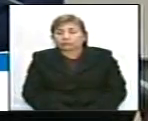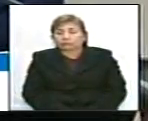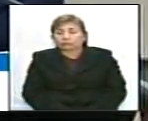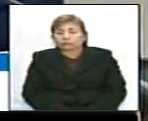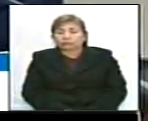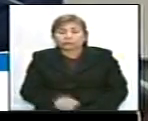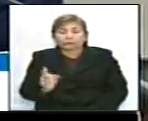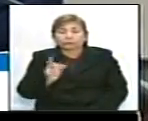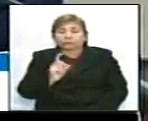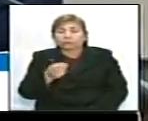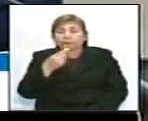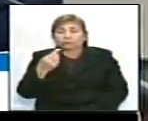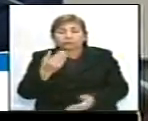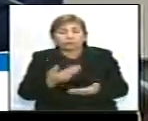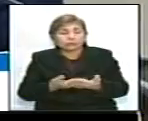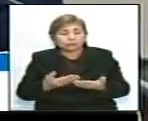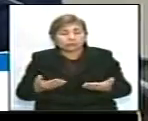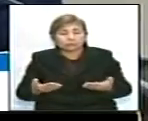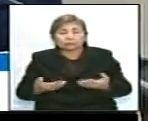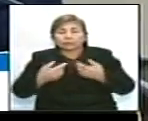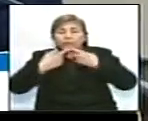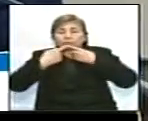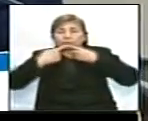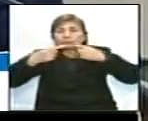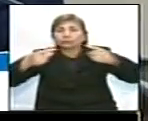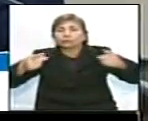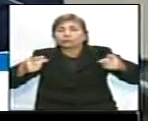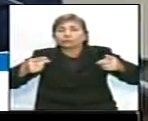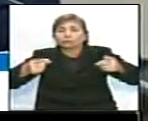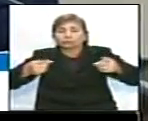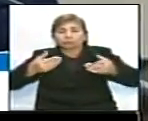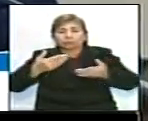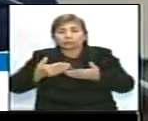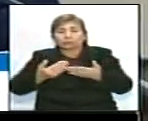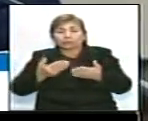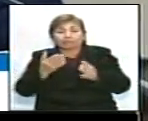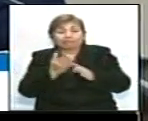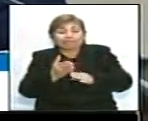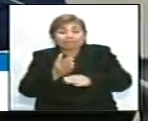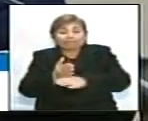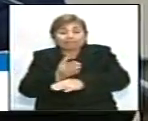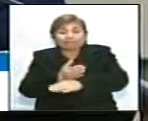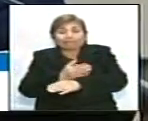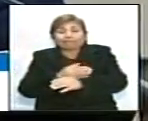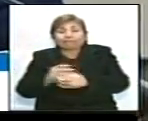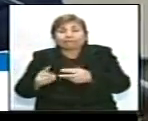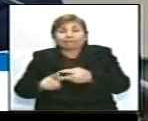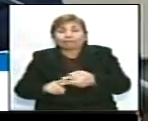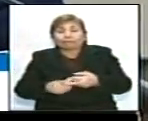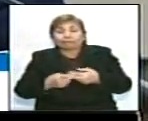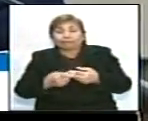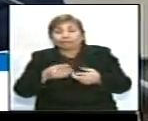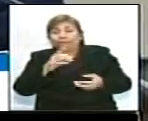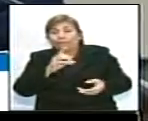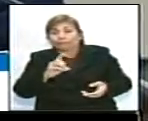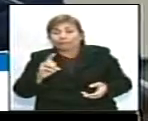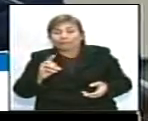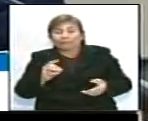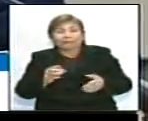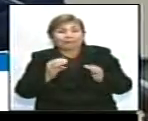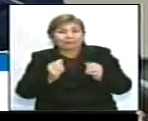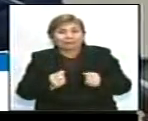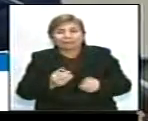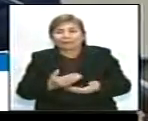solamente generar los instrumentos, sino difundir orientaciones para implementar las iniciativas de